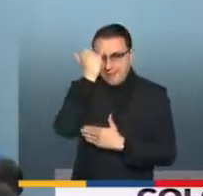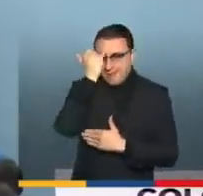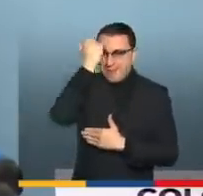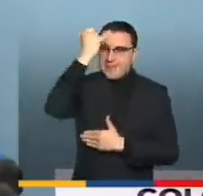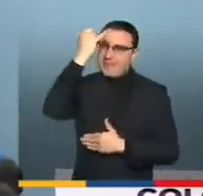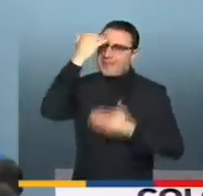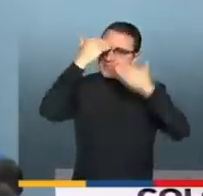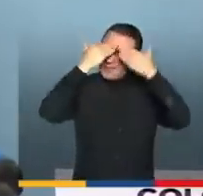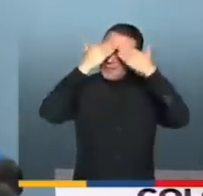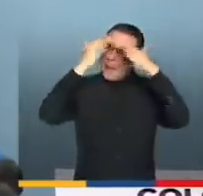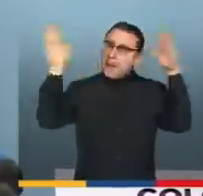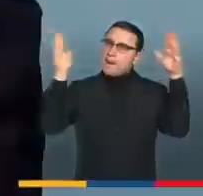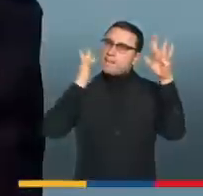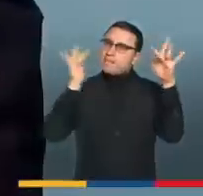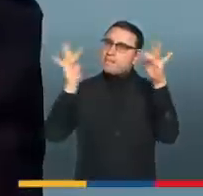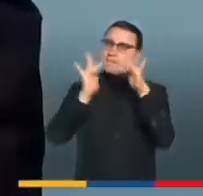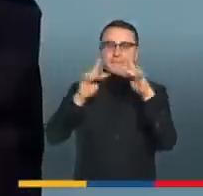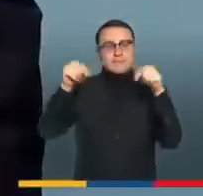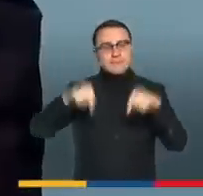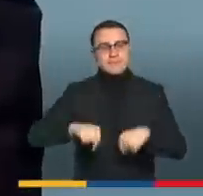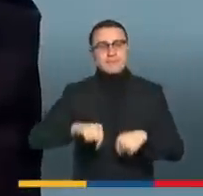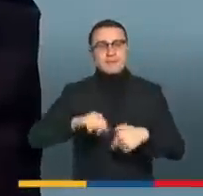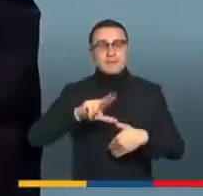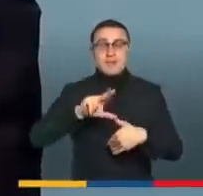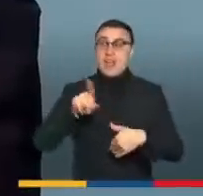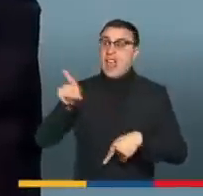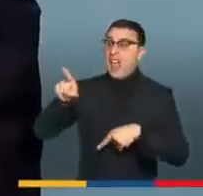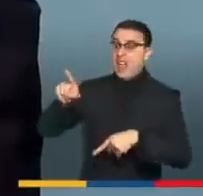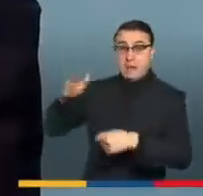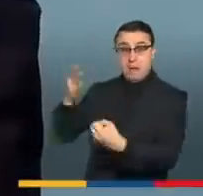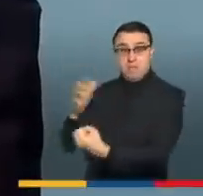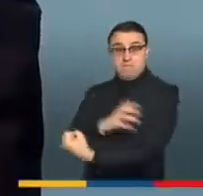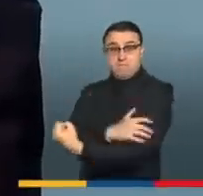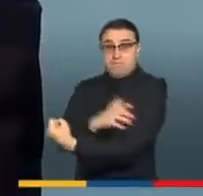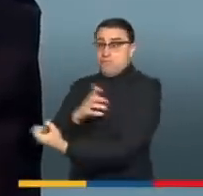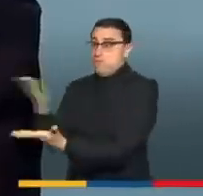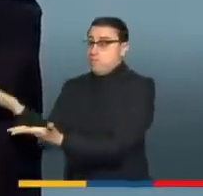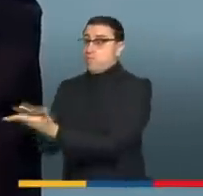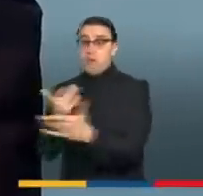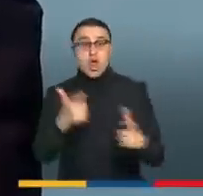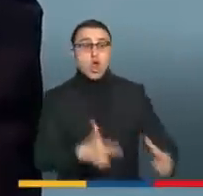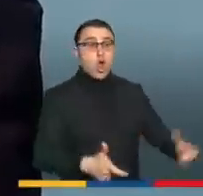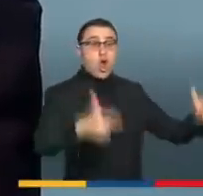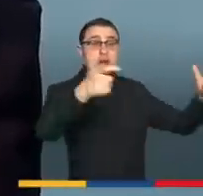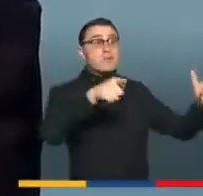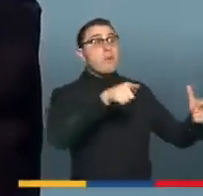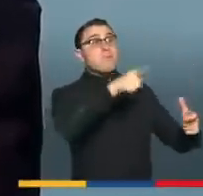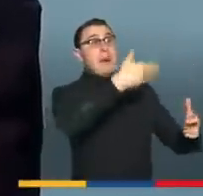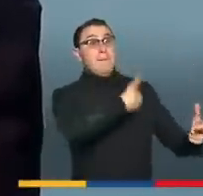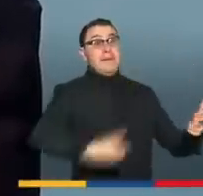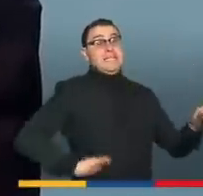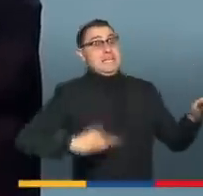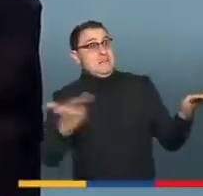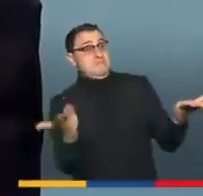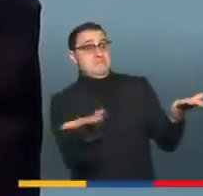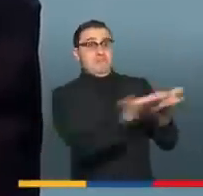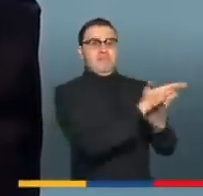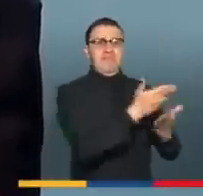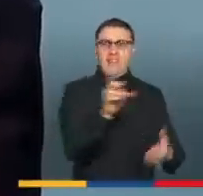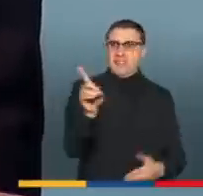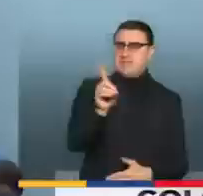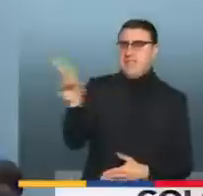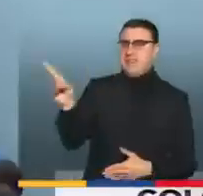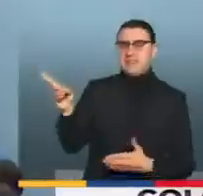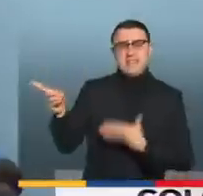nuestro continente. Un golpe aquí, un golpe parlamentario allá, otro acullá, derechas tratando